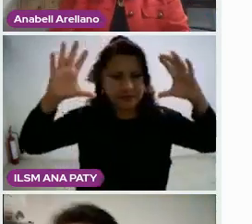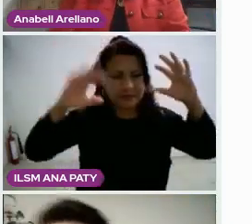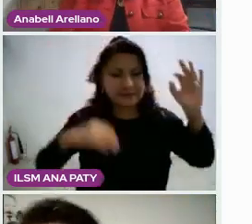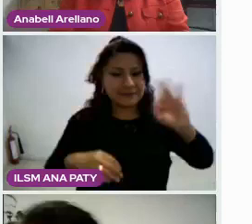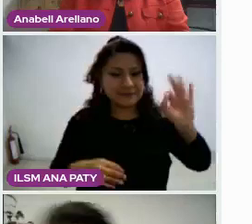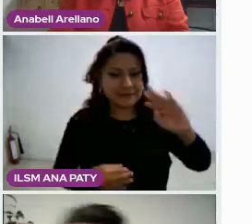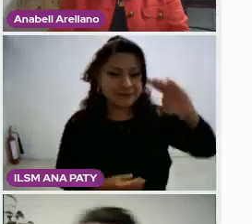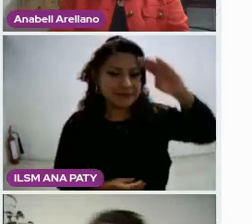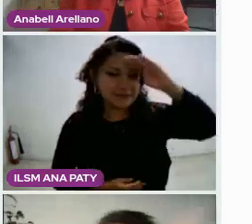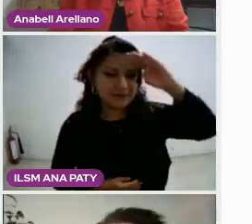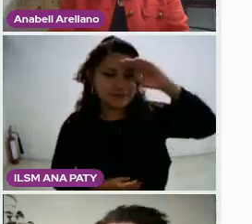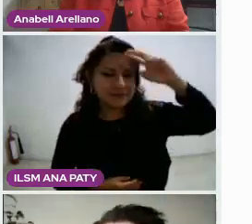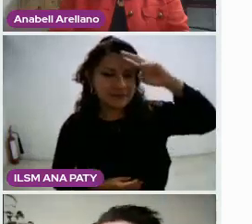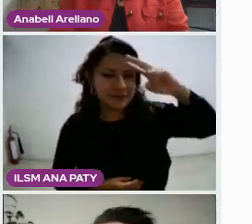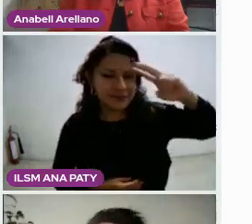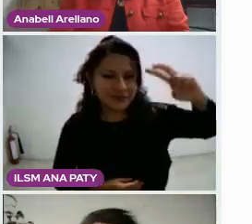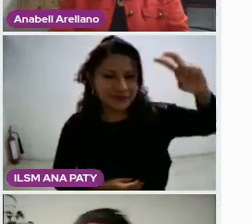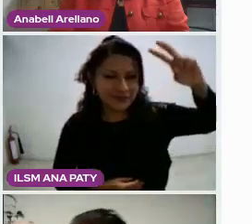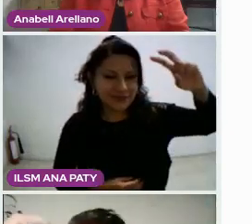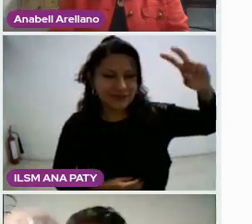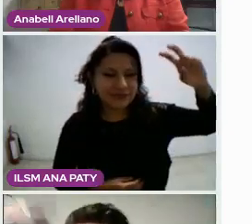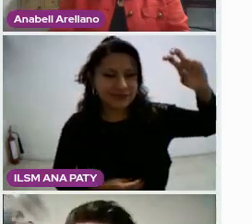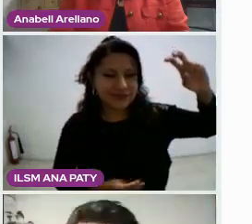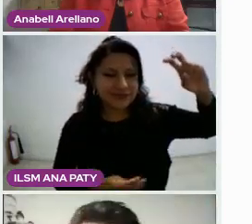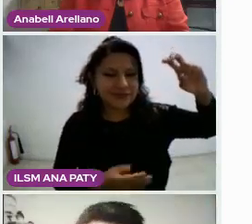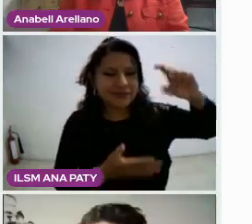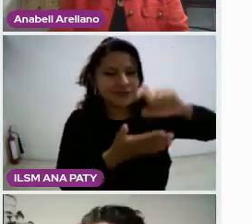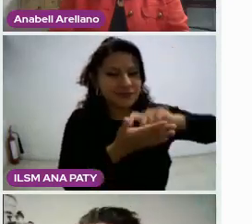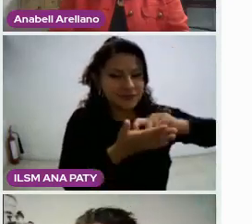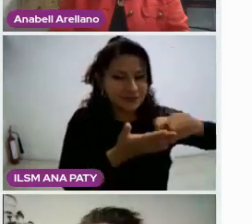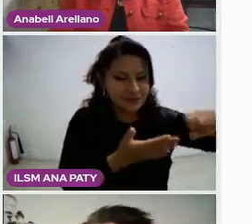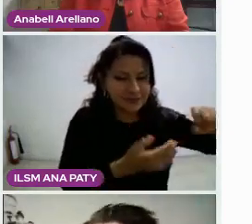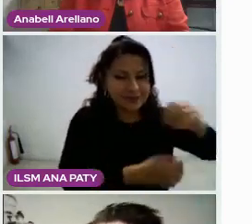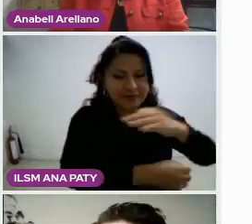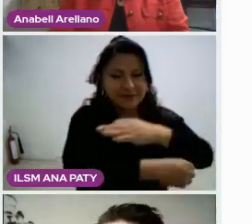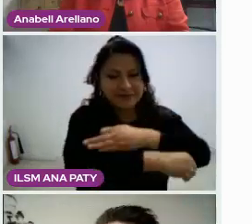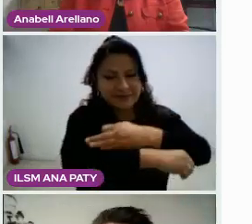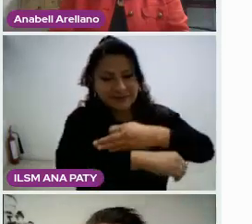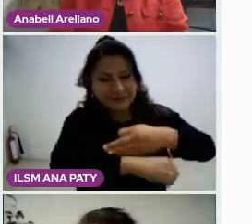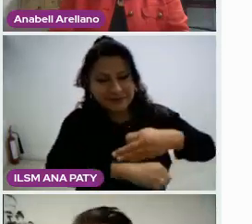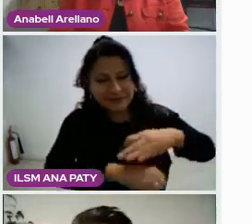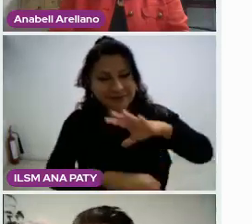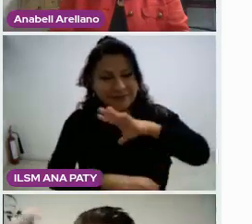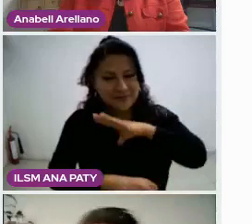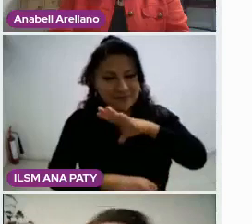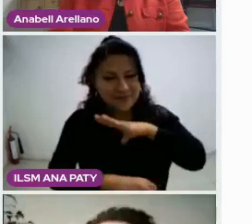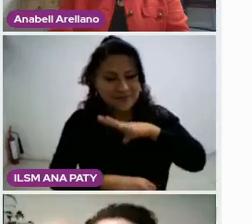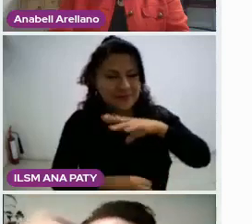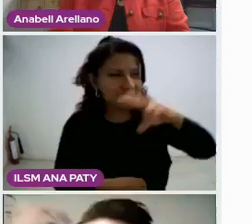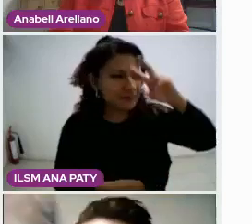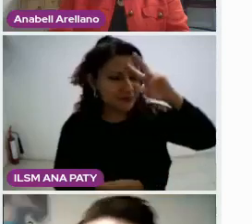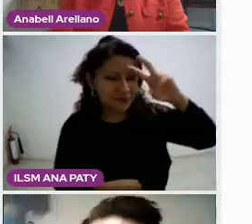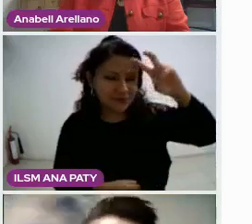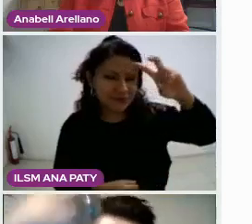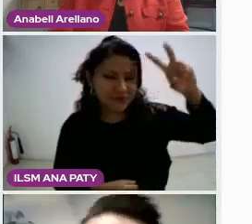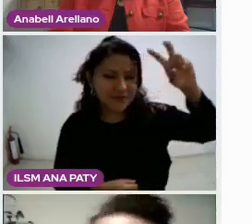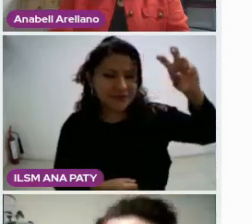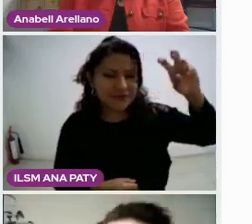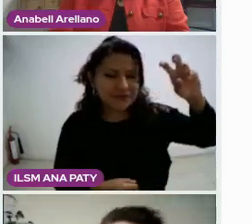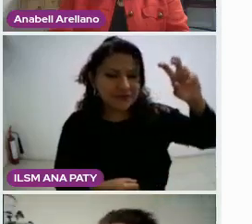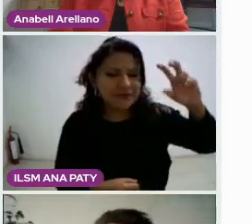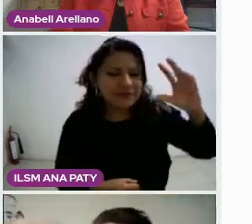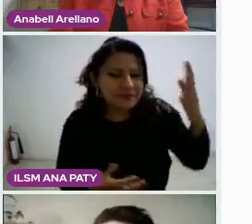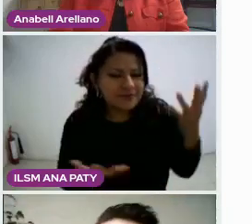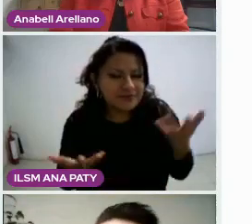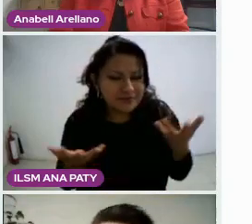tengo un sueño de tener una casa, una familia, o tengo el sueño de tener un perro, o a lo mejor irme de